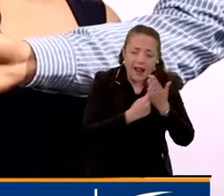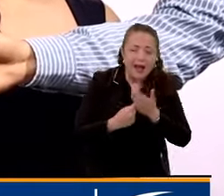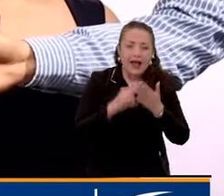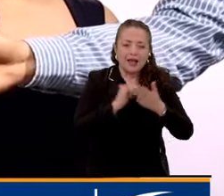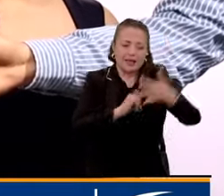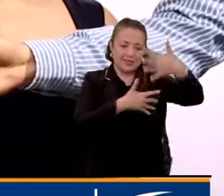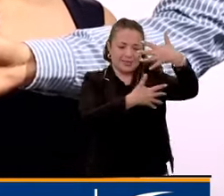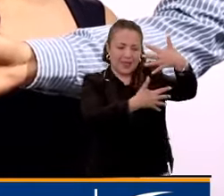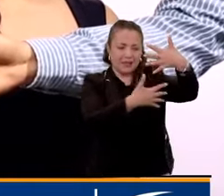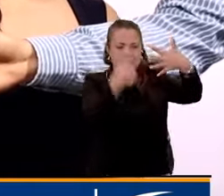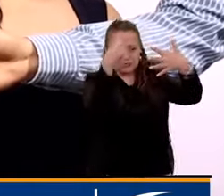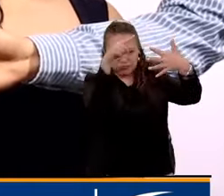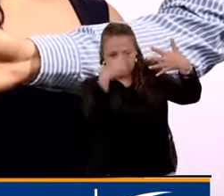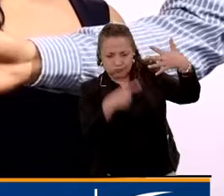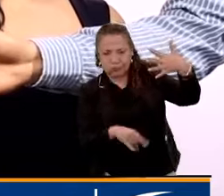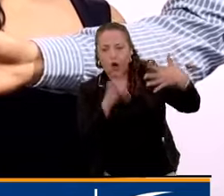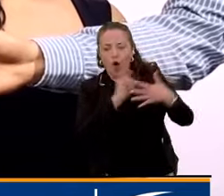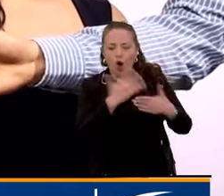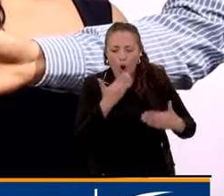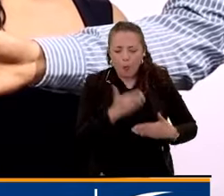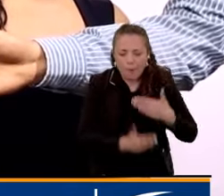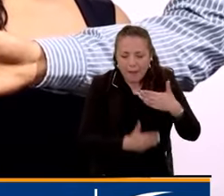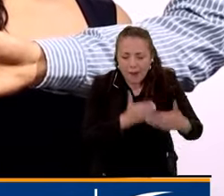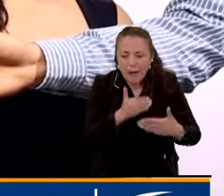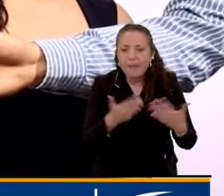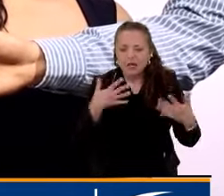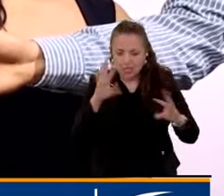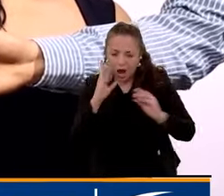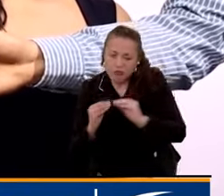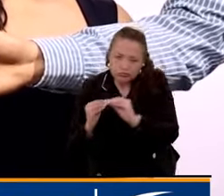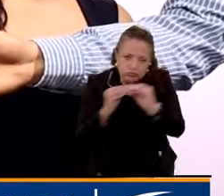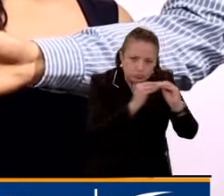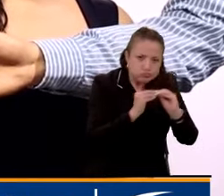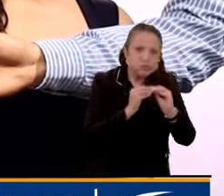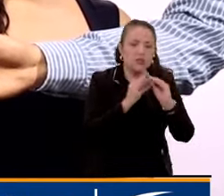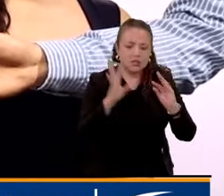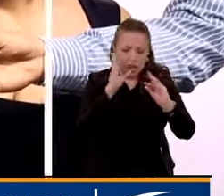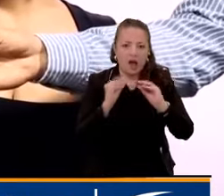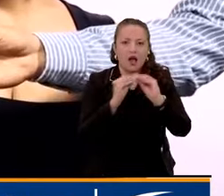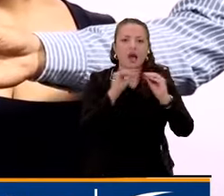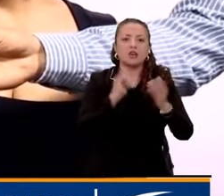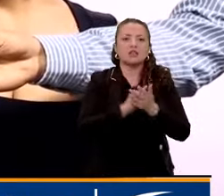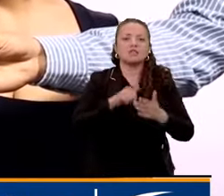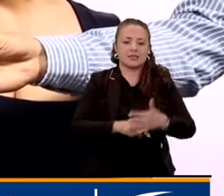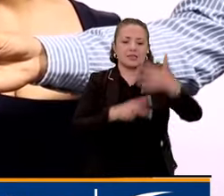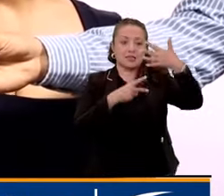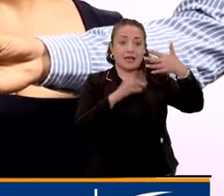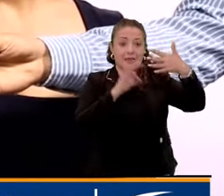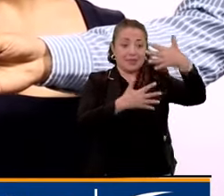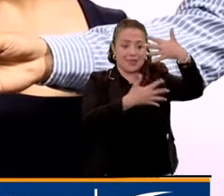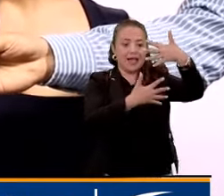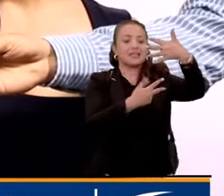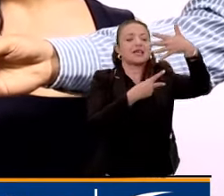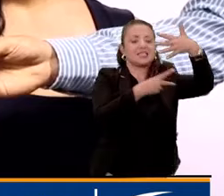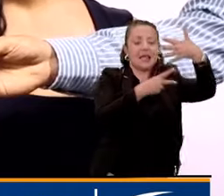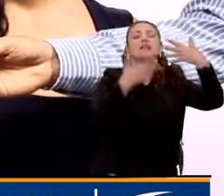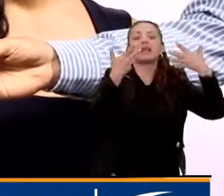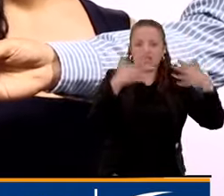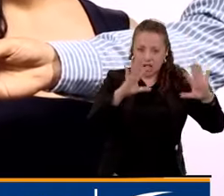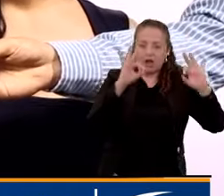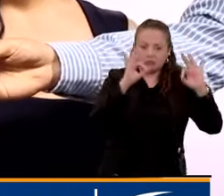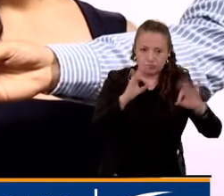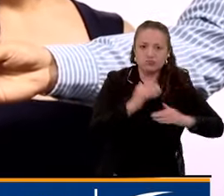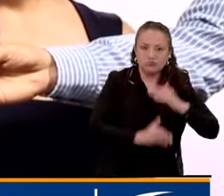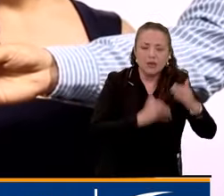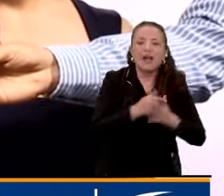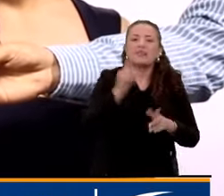trazado ya hay unos consensos avances en siete de esos puntos tenemos un un punto que tiene que ver con eh la